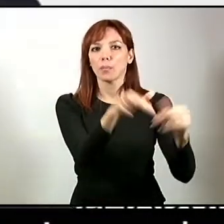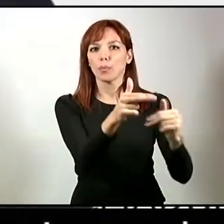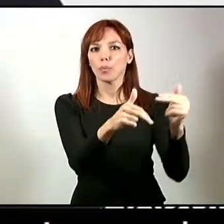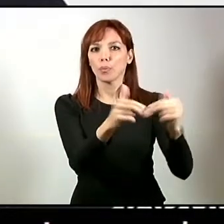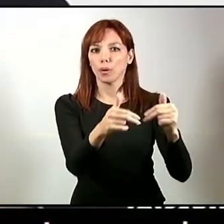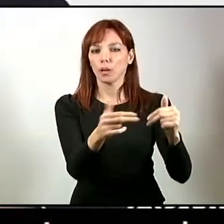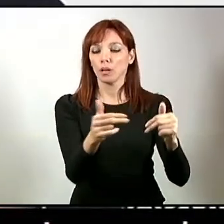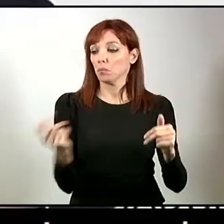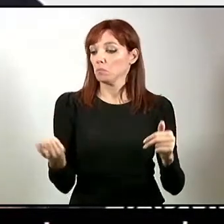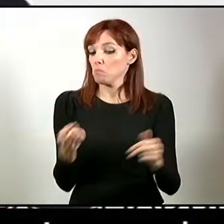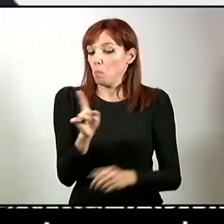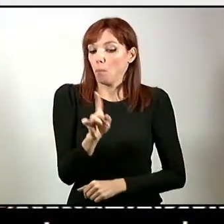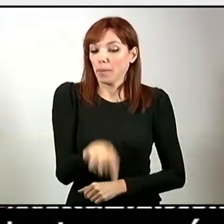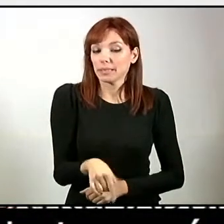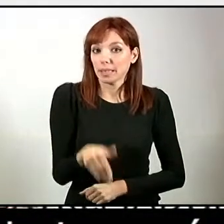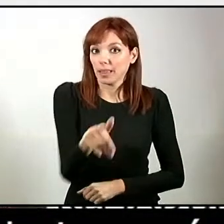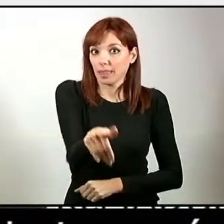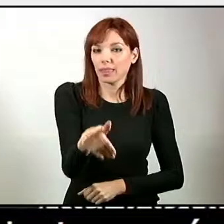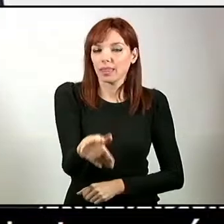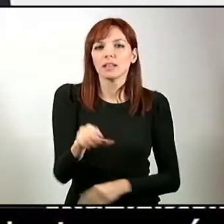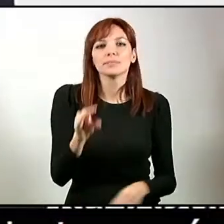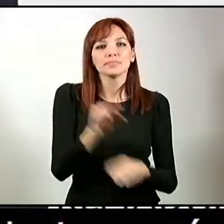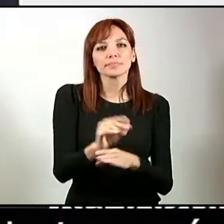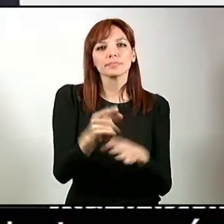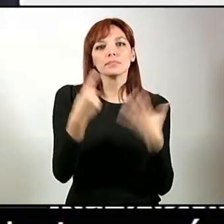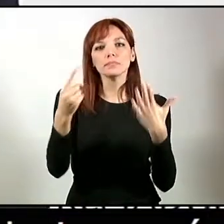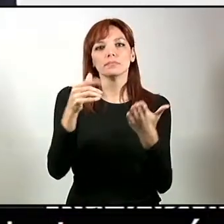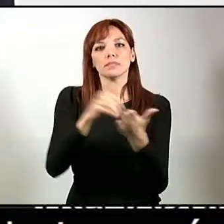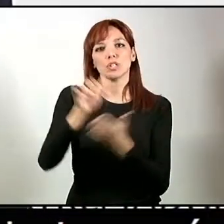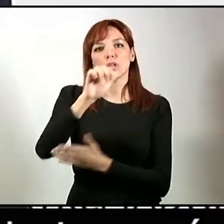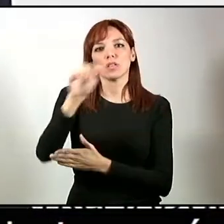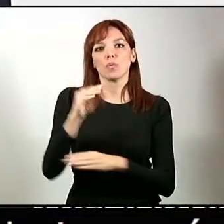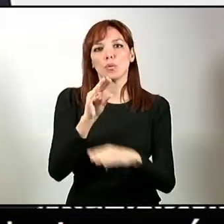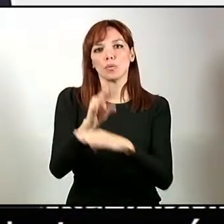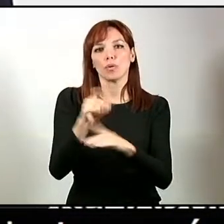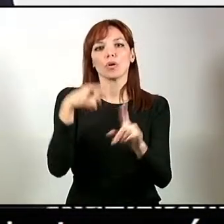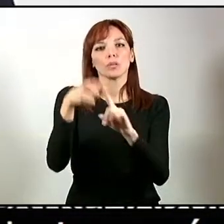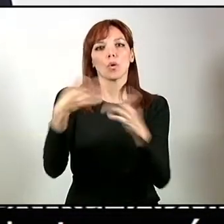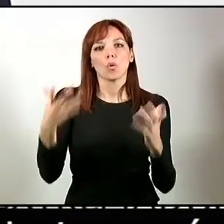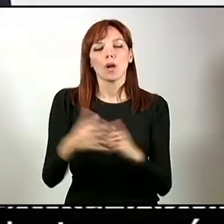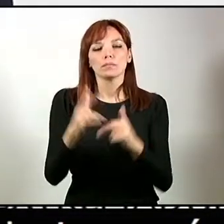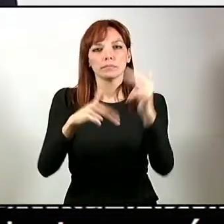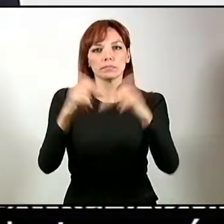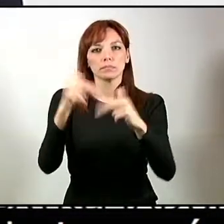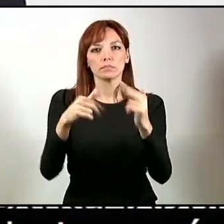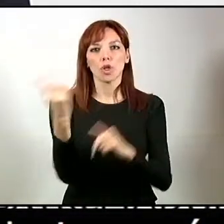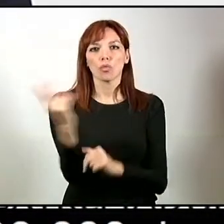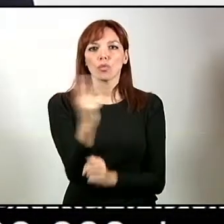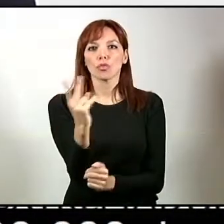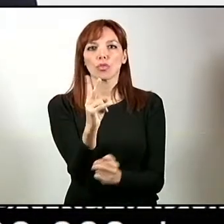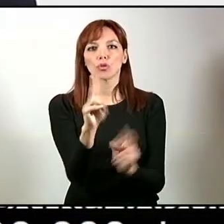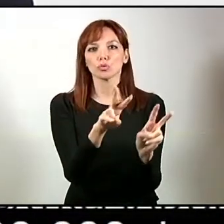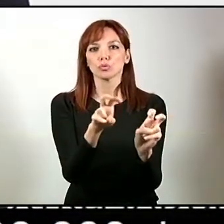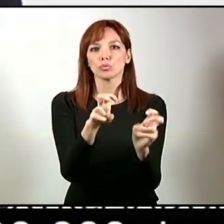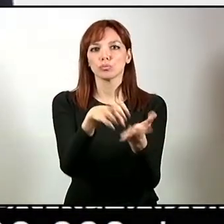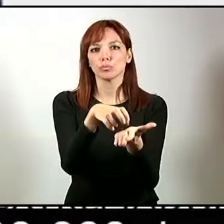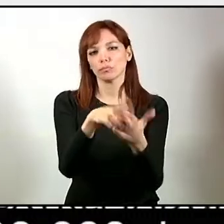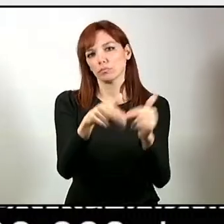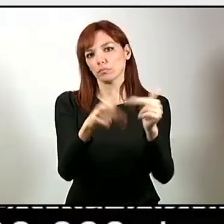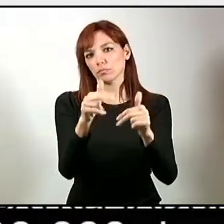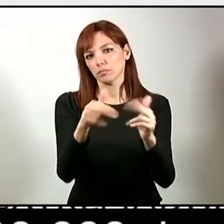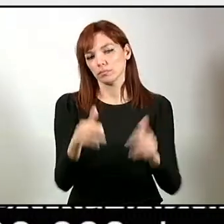mes vamos a destinar más de 6 millones de euros en la construcción de esos dos nuevos centros de